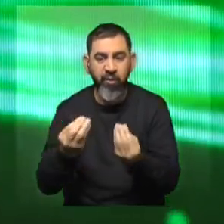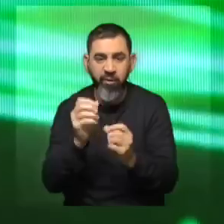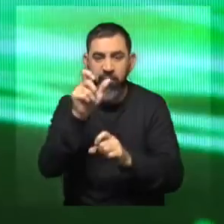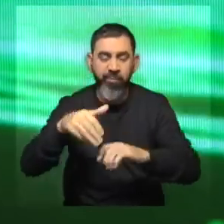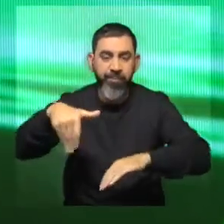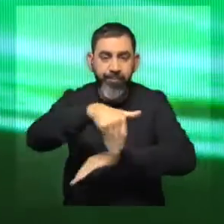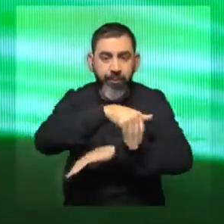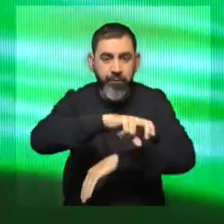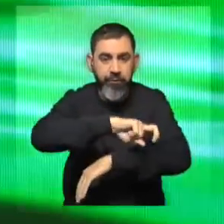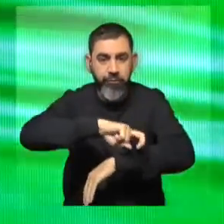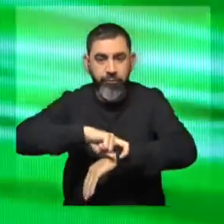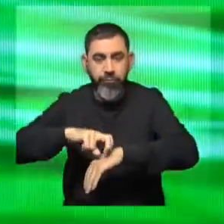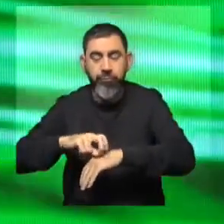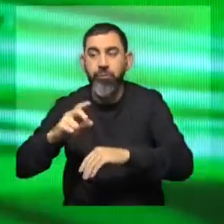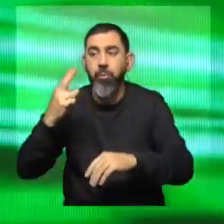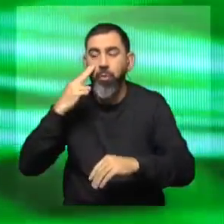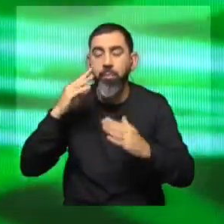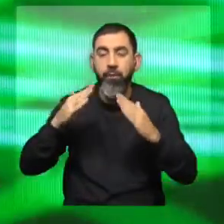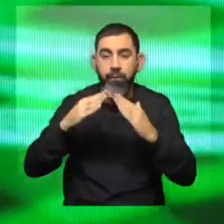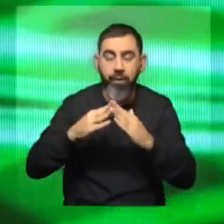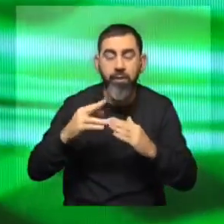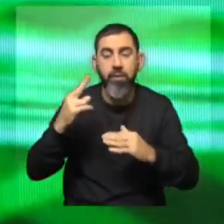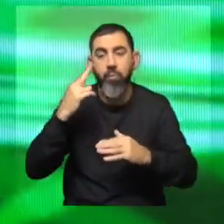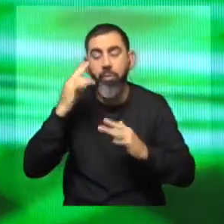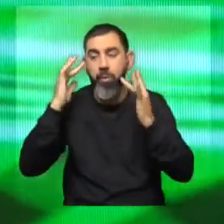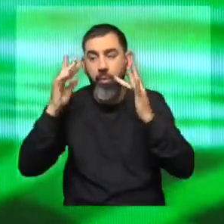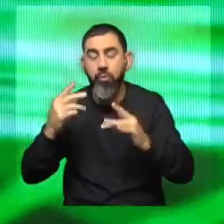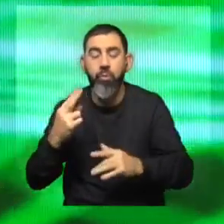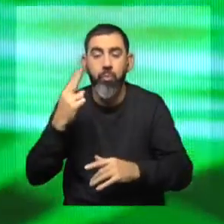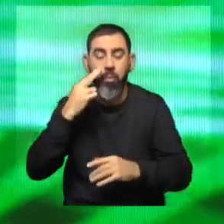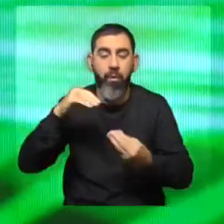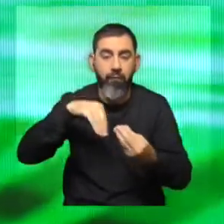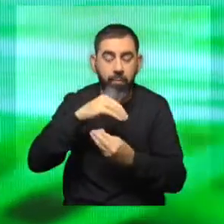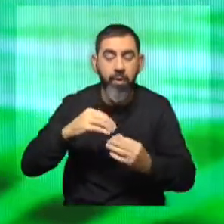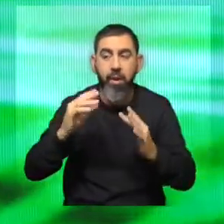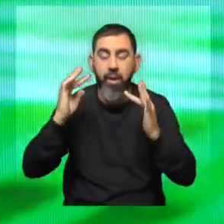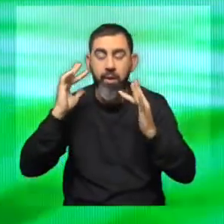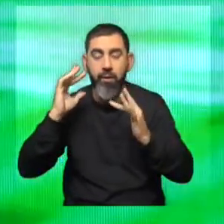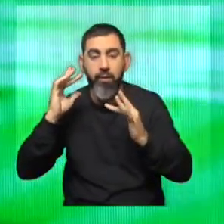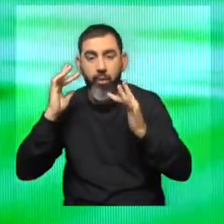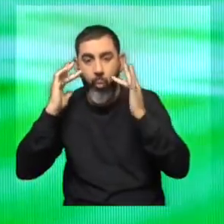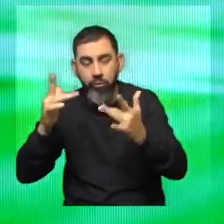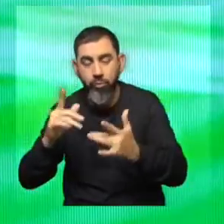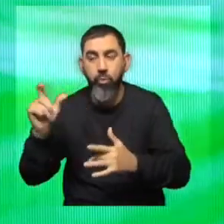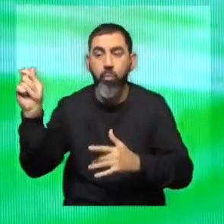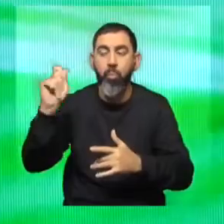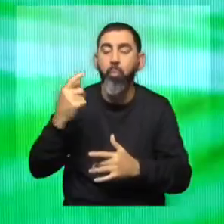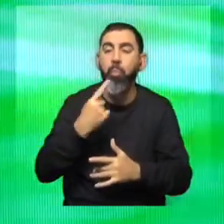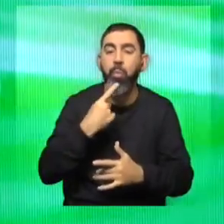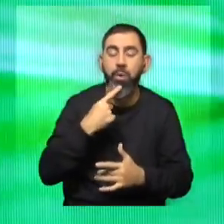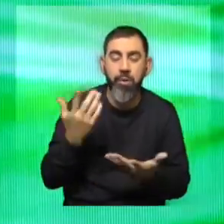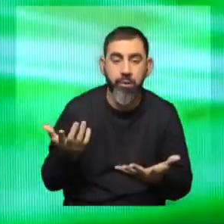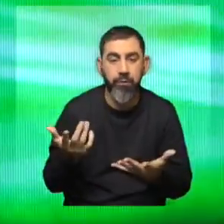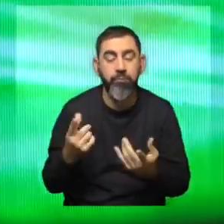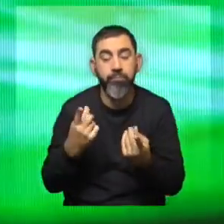multifactorial vivienda familia educación políticas públicas alimentación este entonces justamente